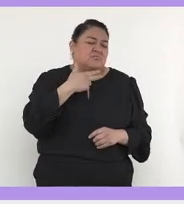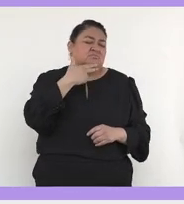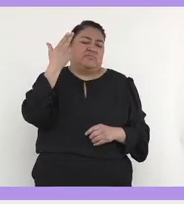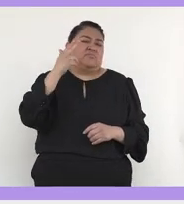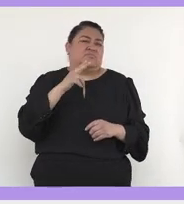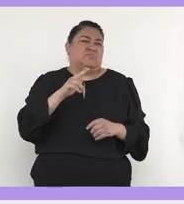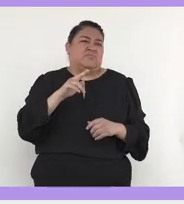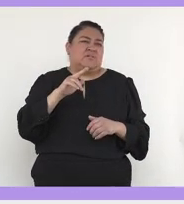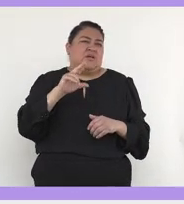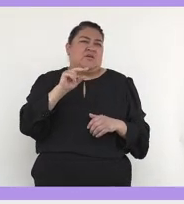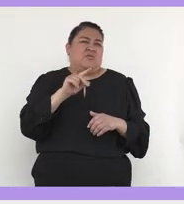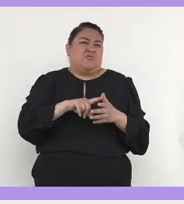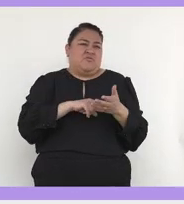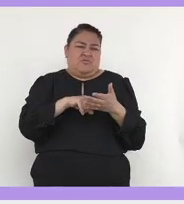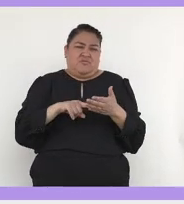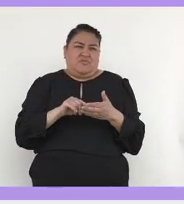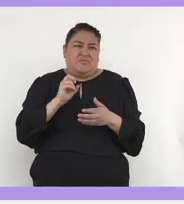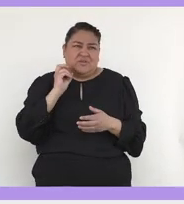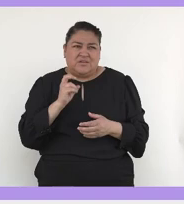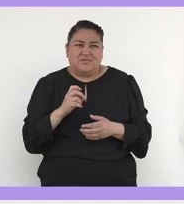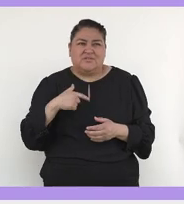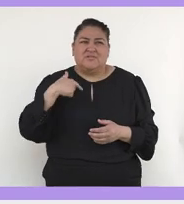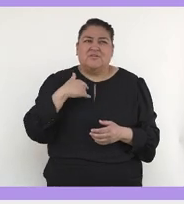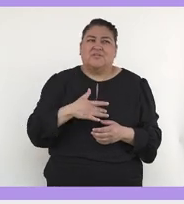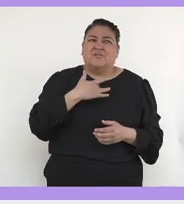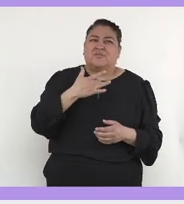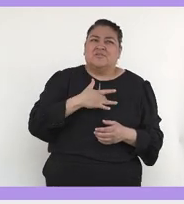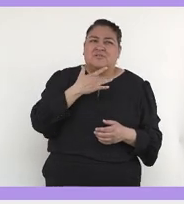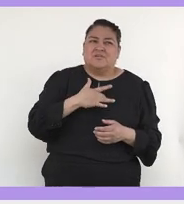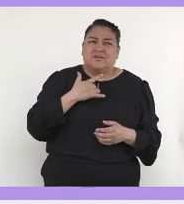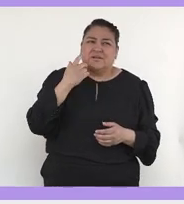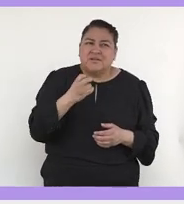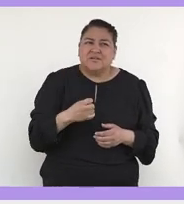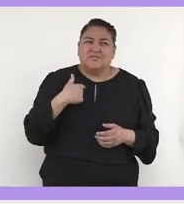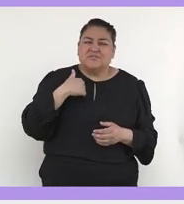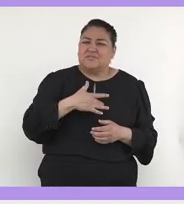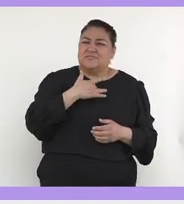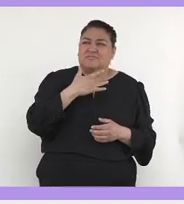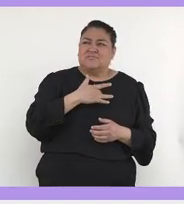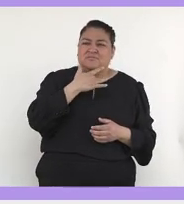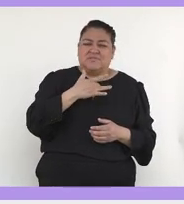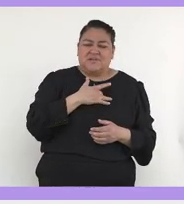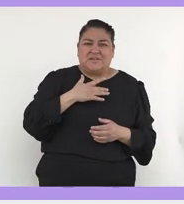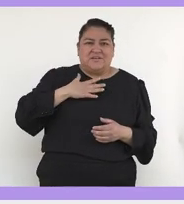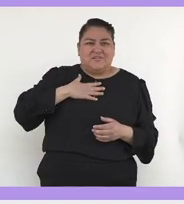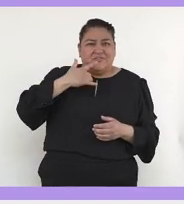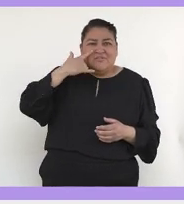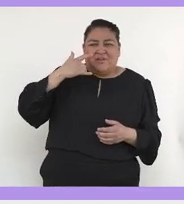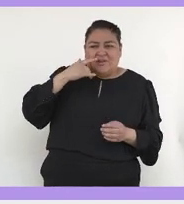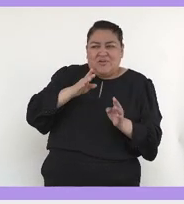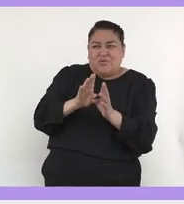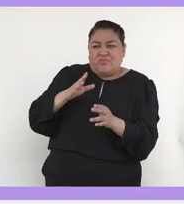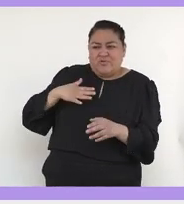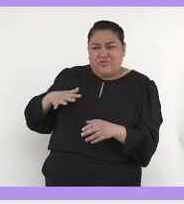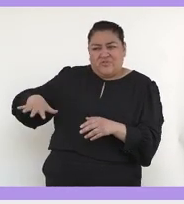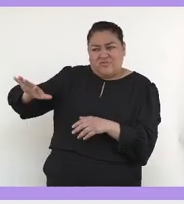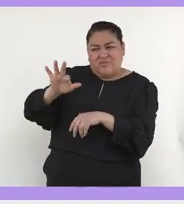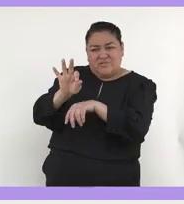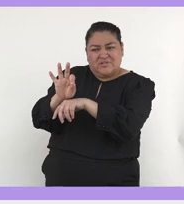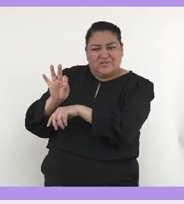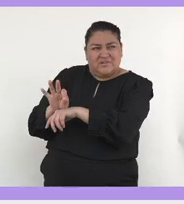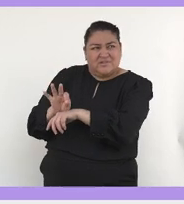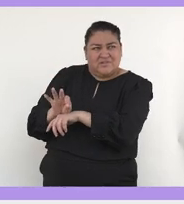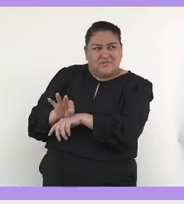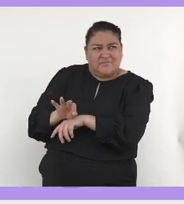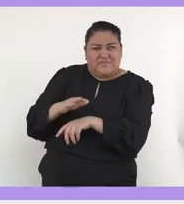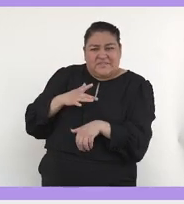momento yo me sentía como yo no soy nadie para tener este poder sobre alguien más pero al mismo tiempo me sentía muy motivada de